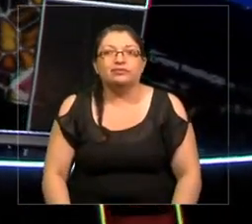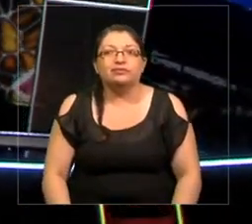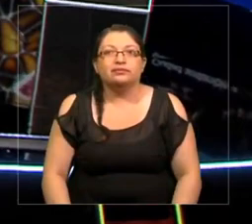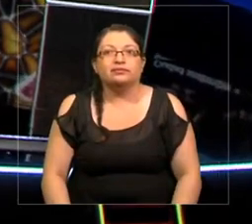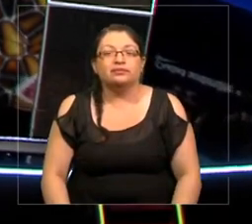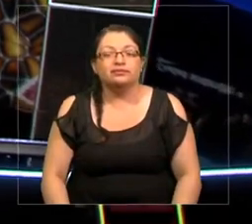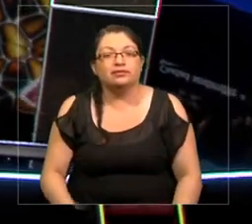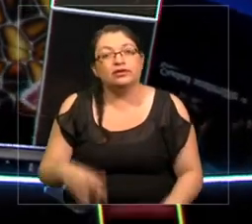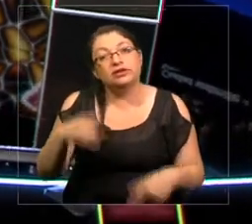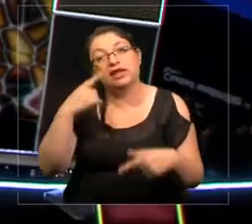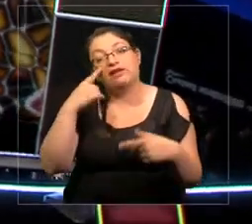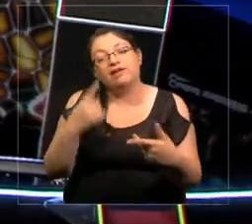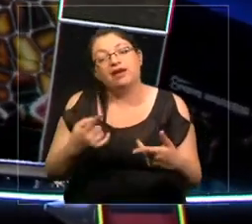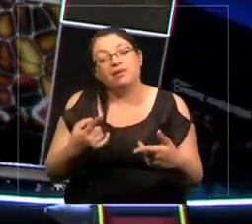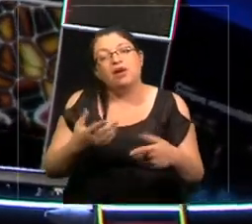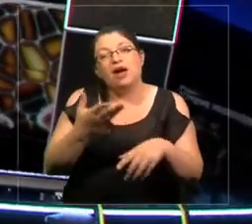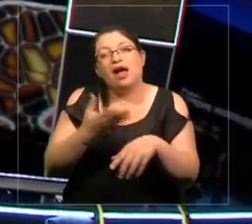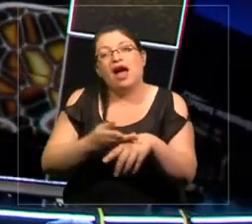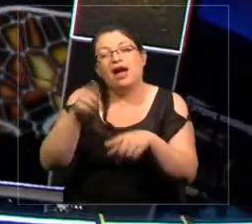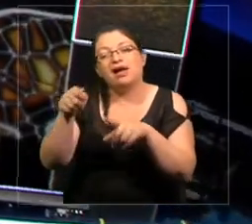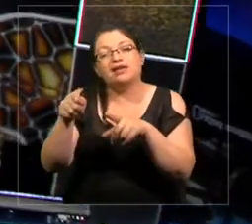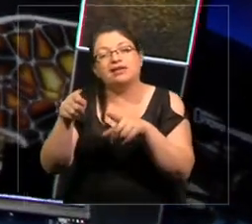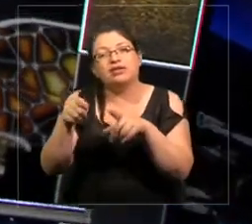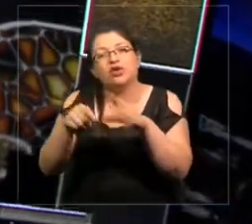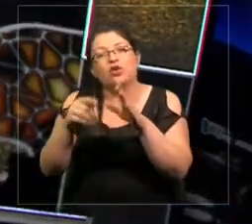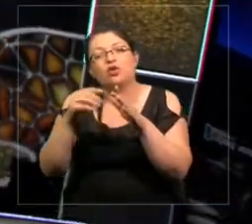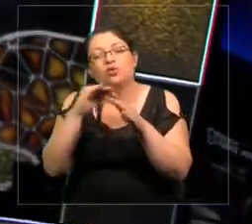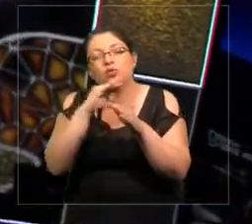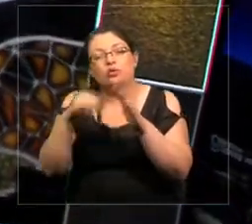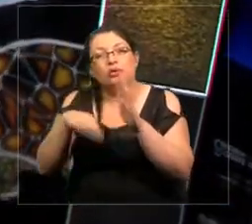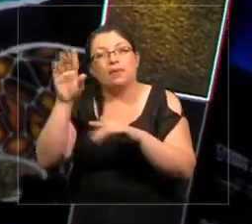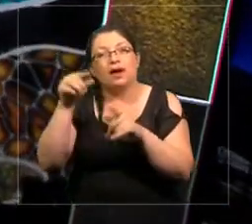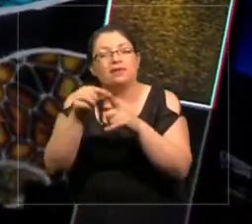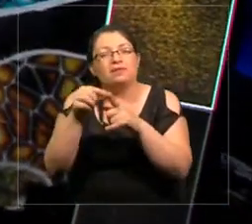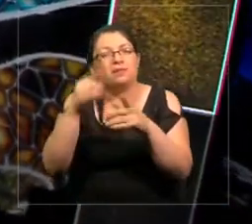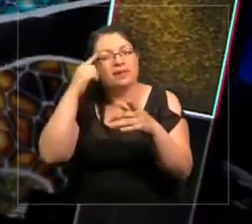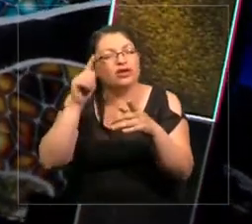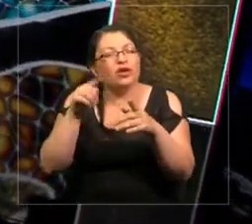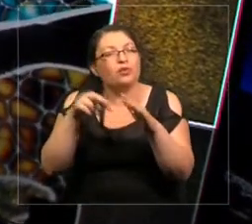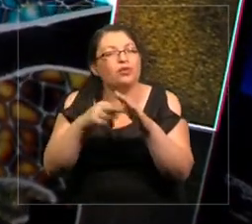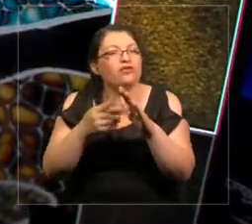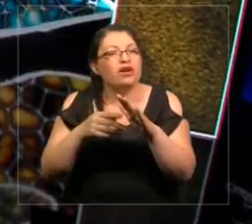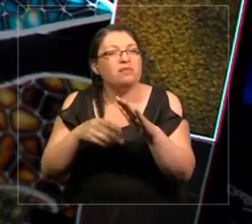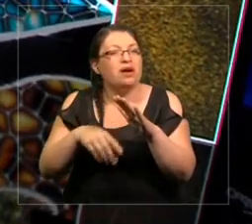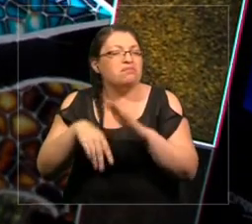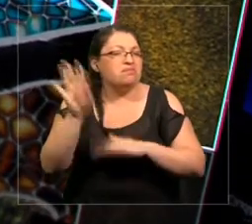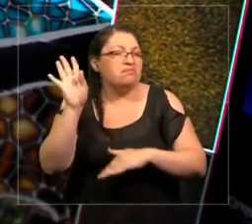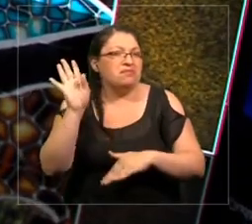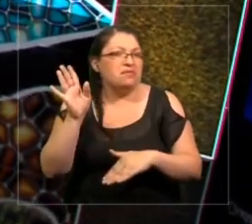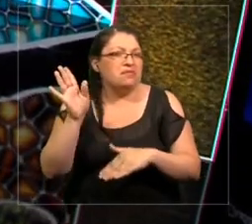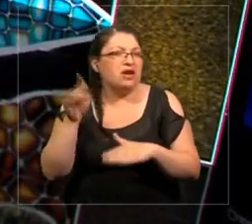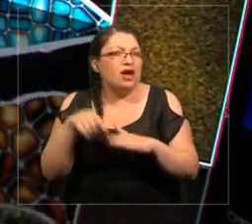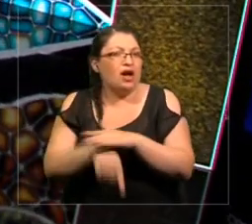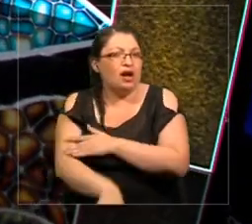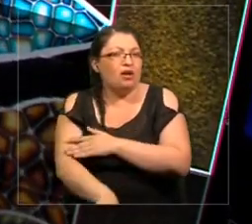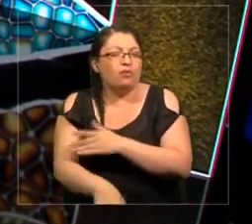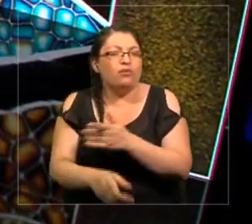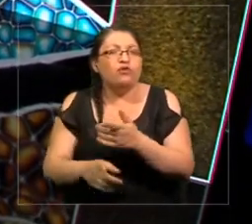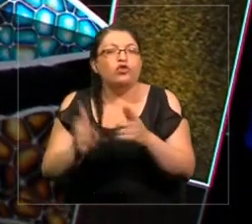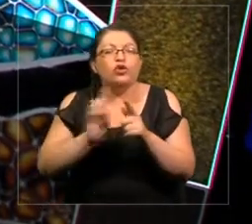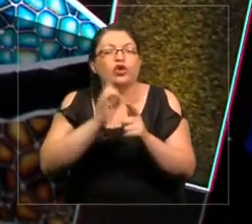está esta predominancia pero de hecho el problema va más allá no es sólo que